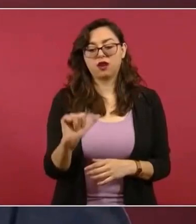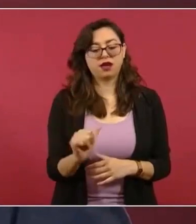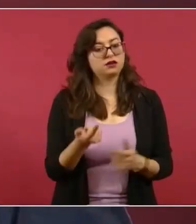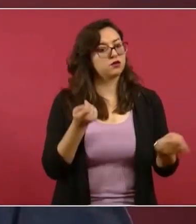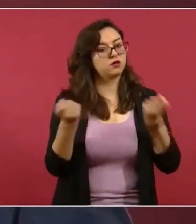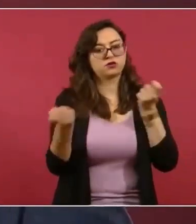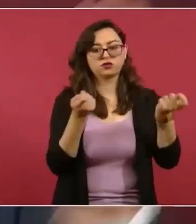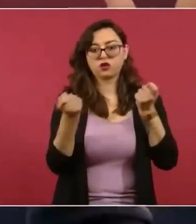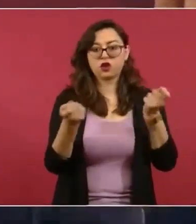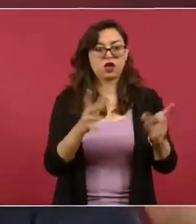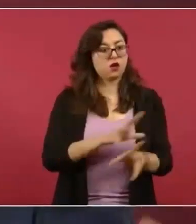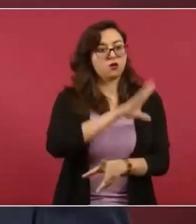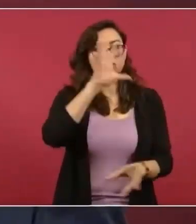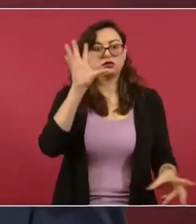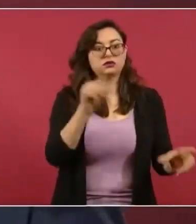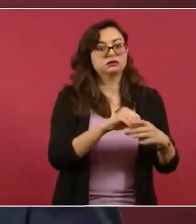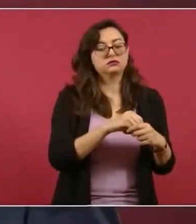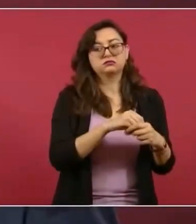y ya